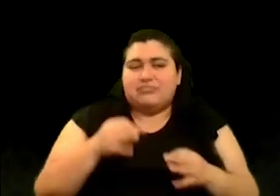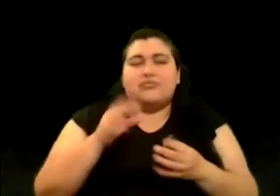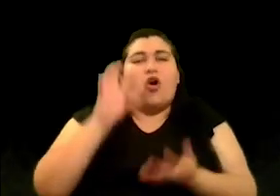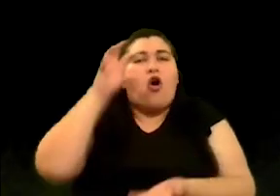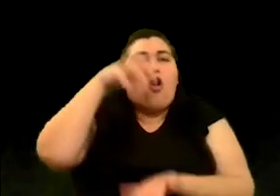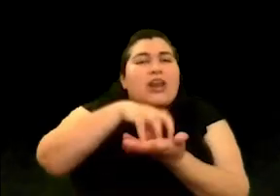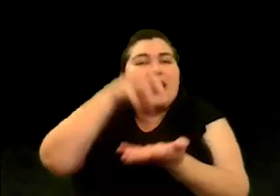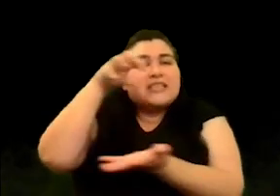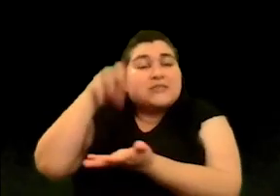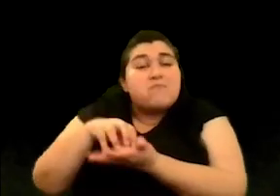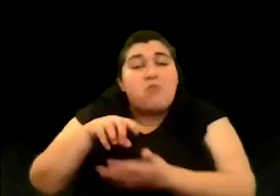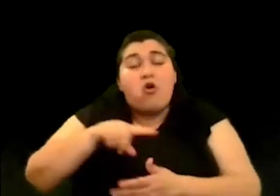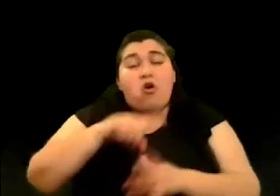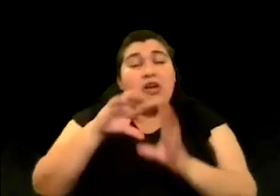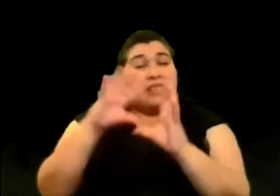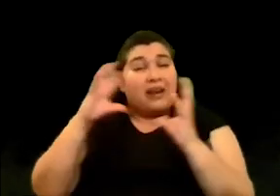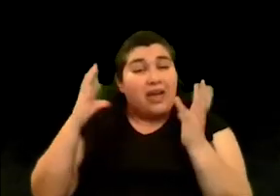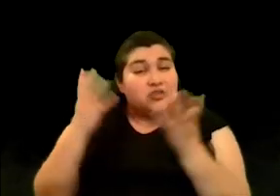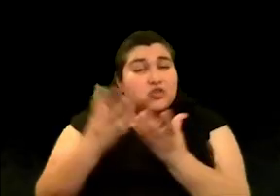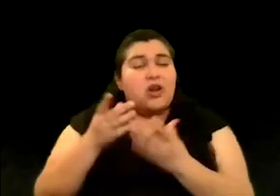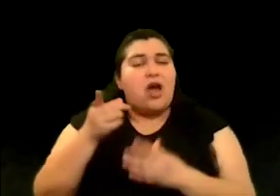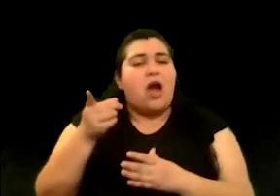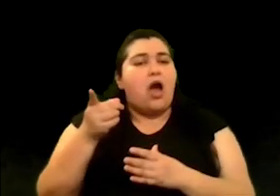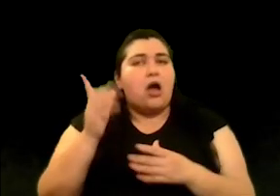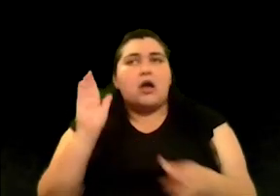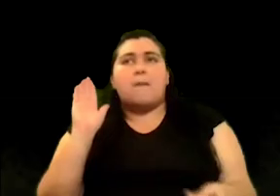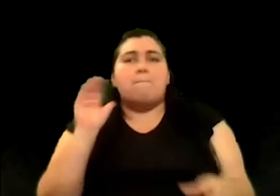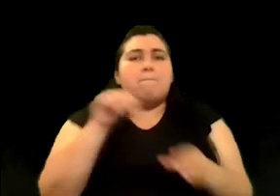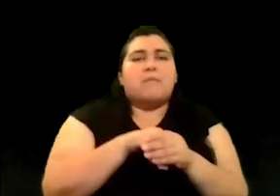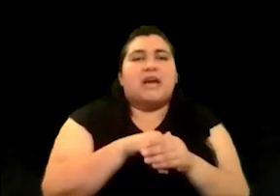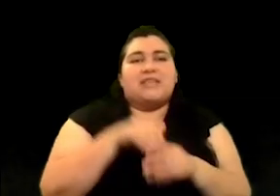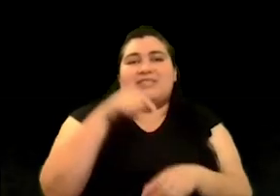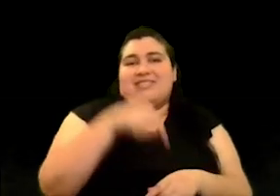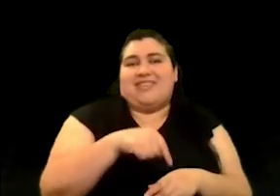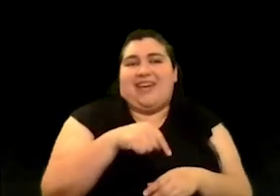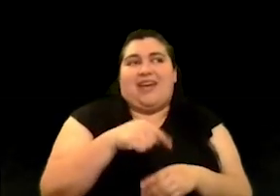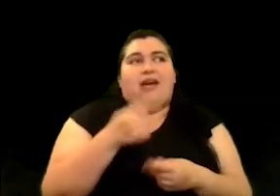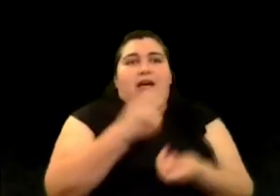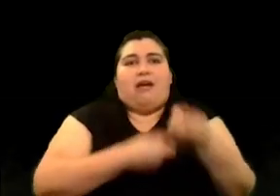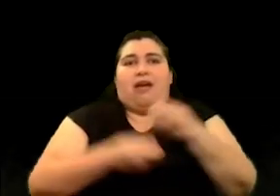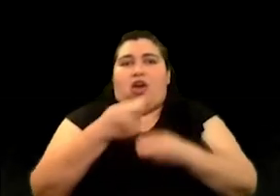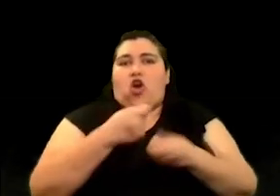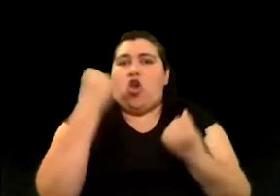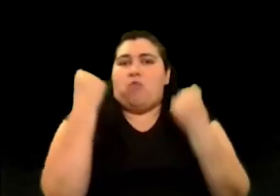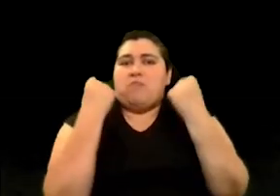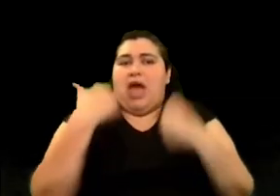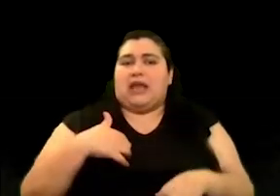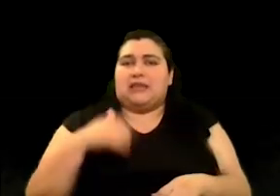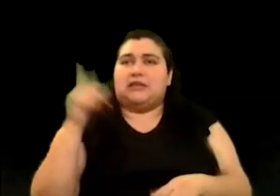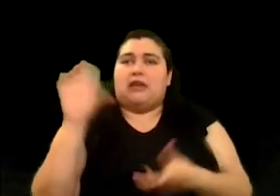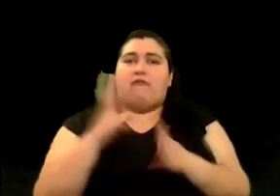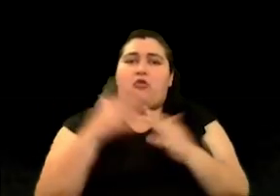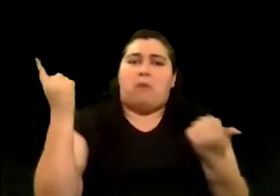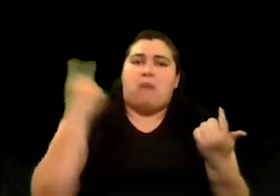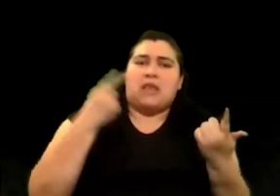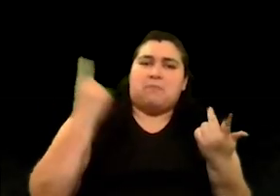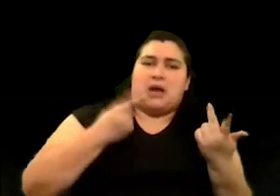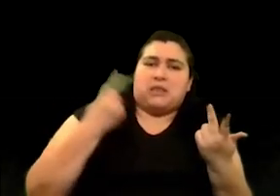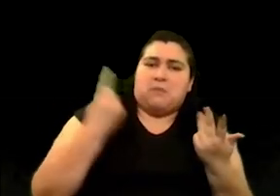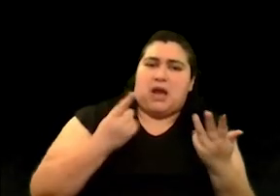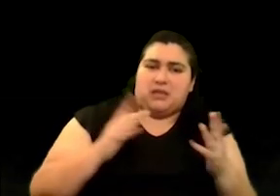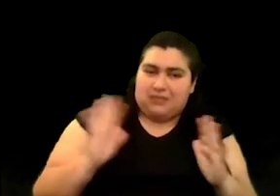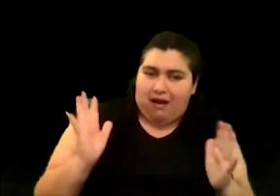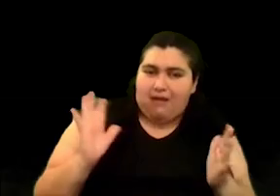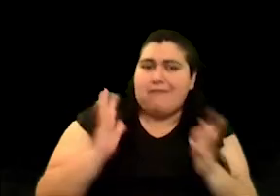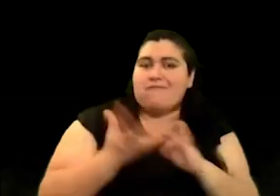se vienen a meter en nuestra soberanía fiscal y a decirnos qué tenemos que hacer, ¿no? Este poder de veto político,